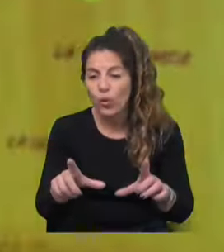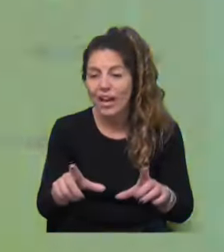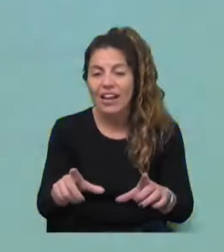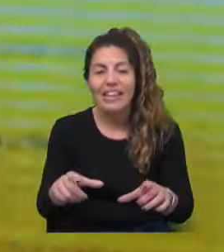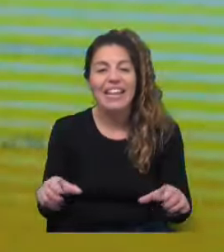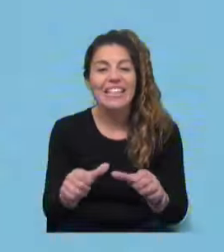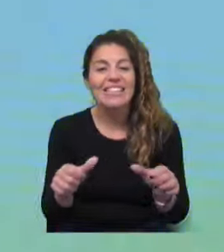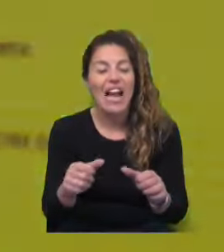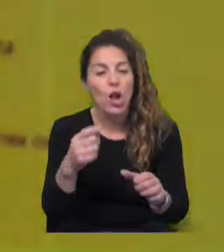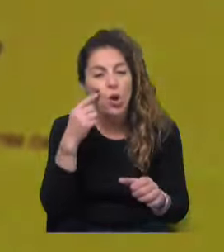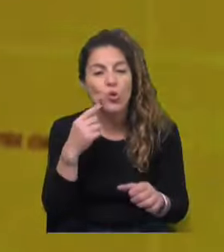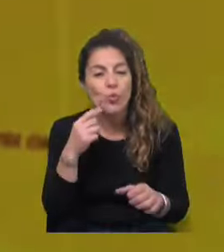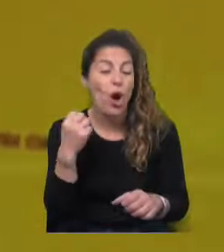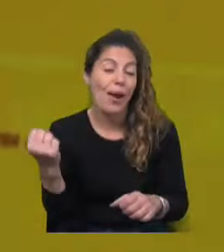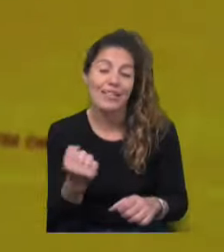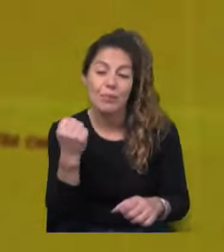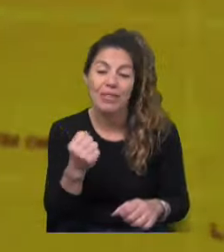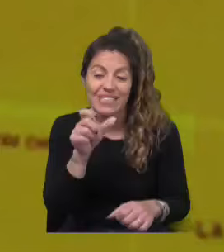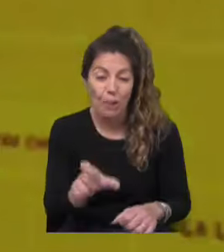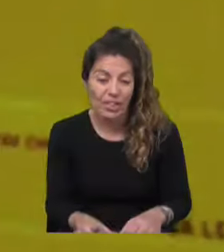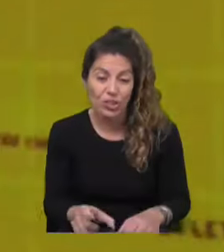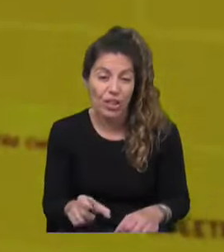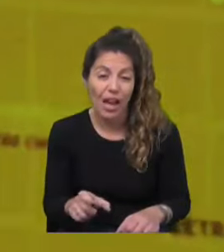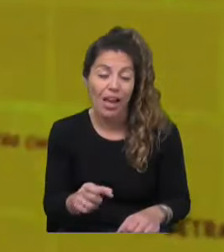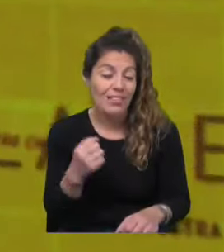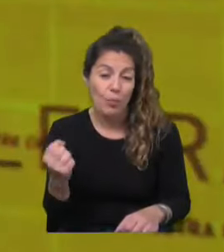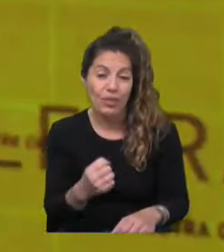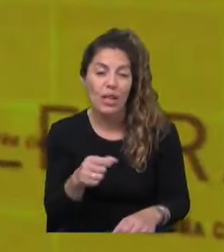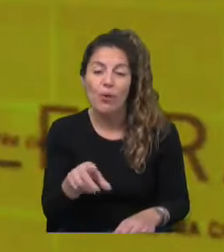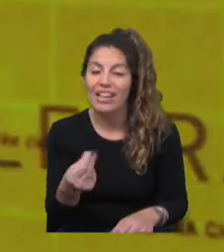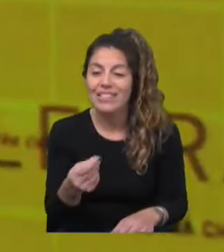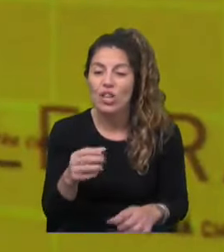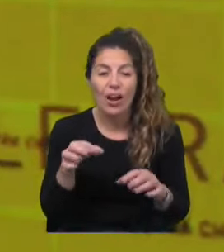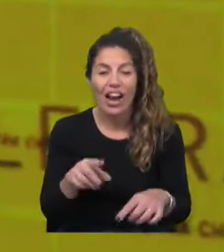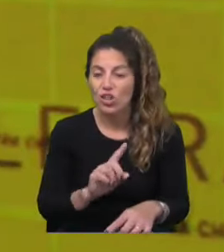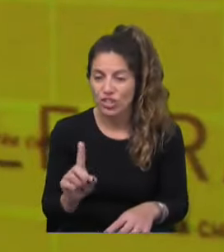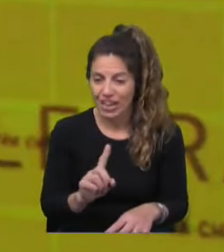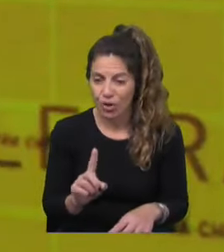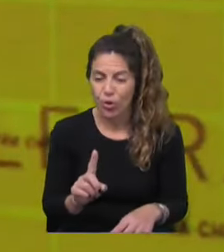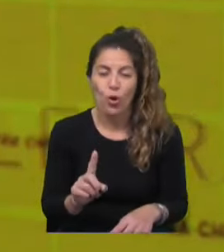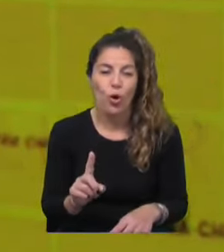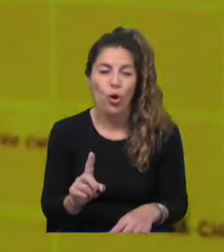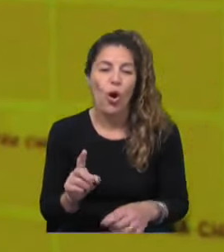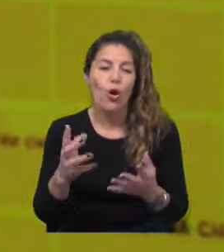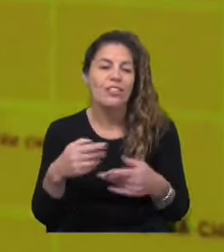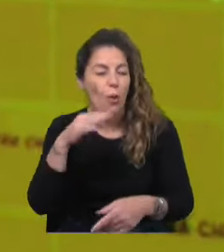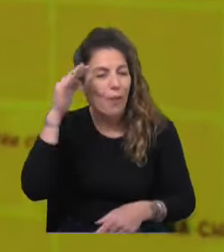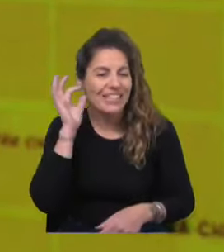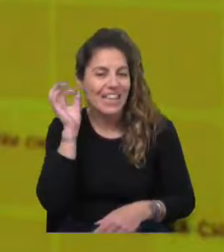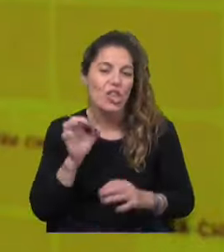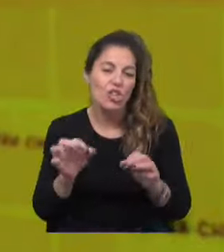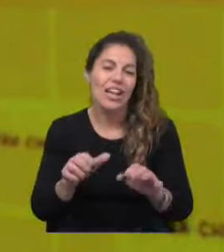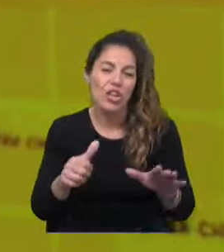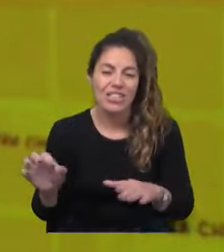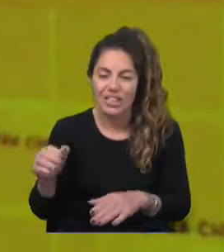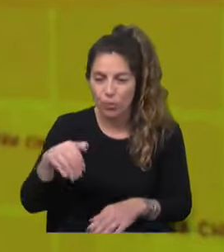llevaba los números es clave, porque ese dinero después, digo, a ver, a Uruguay no llegan, o a la organización Marcet no llegan los 600